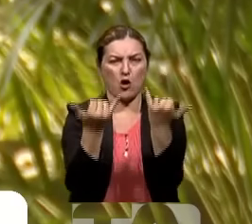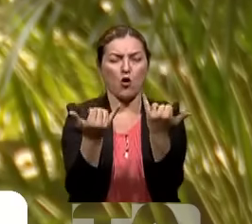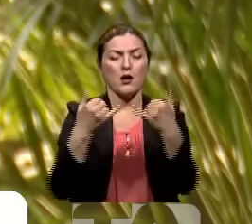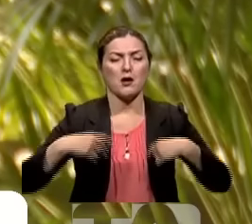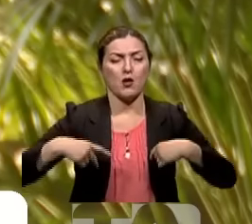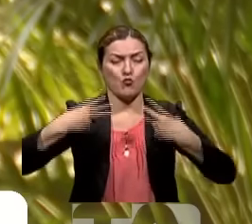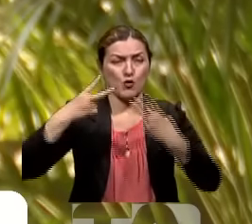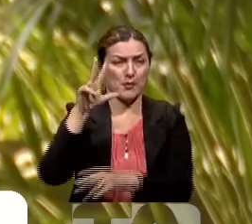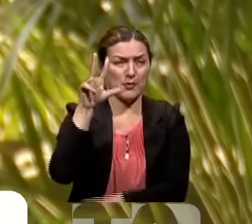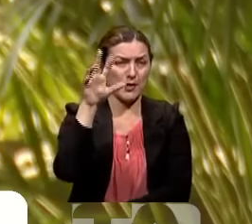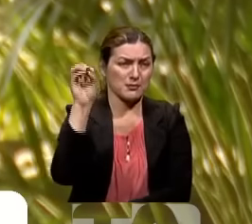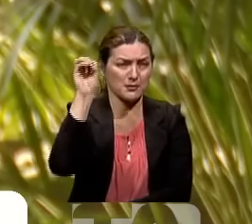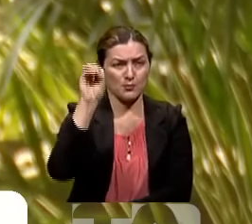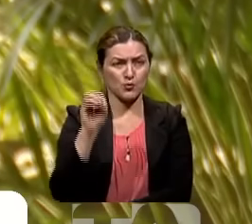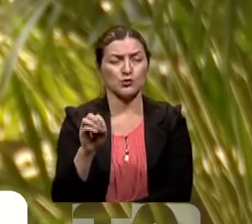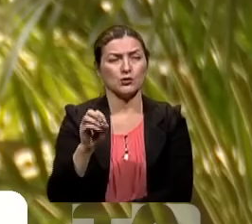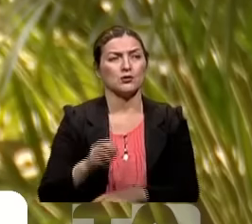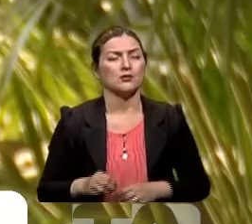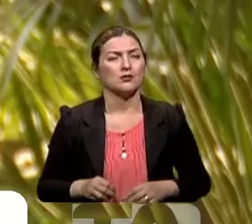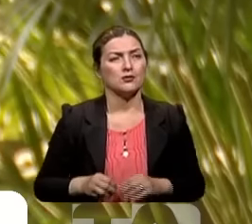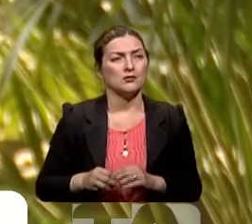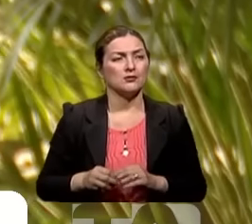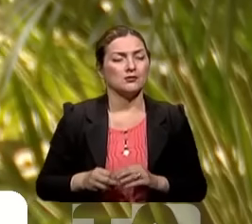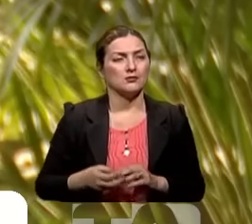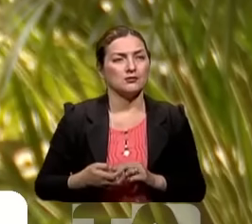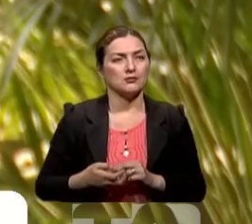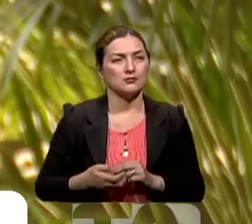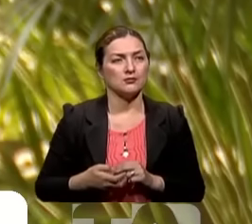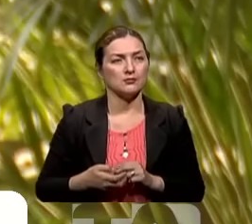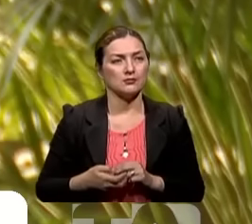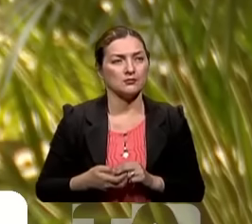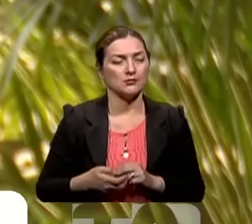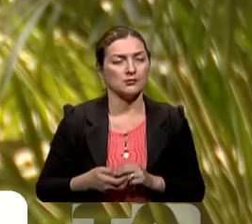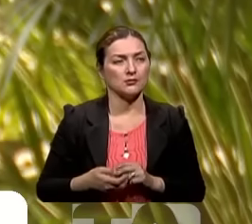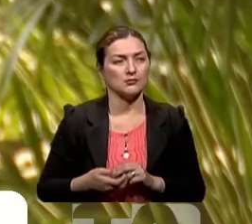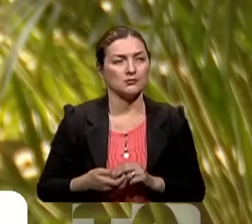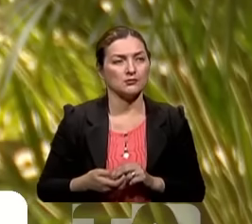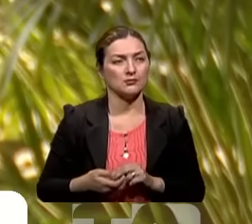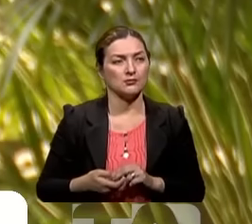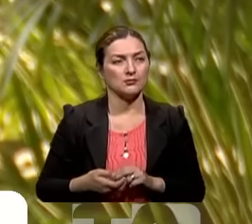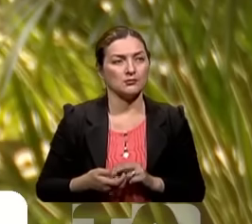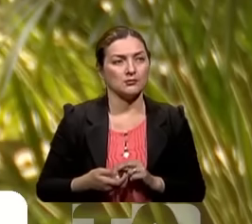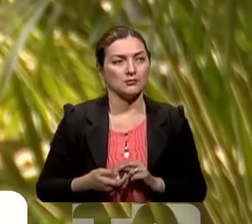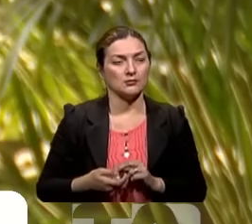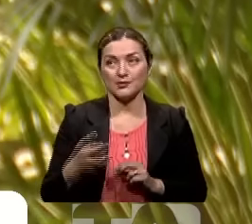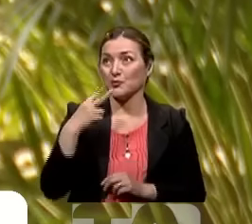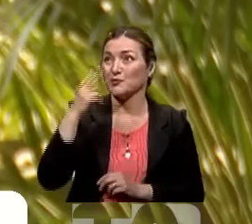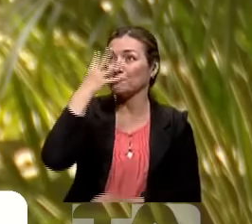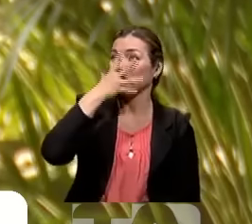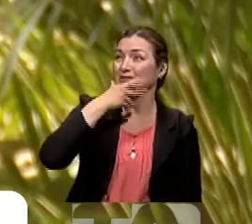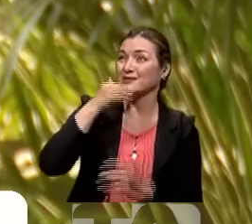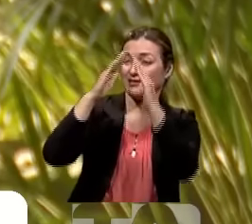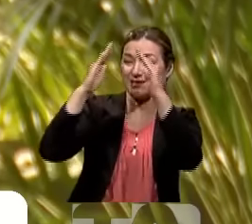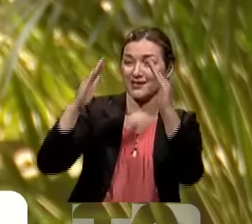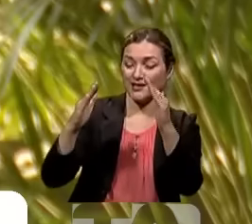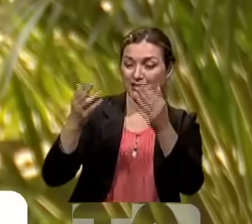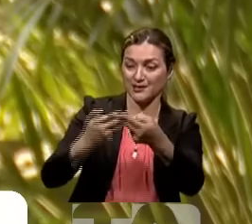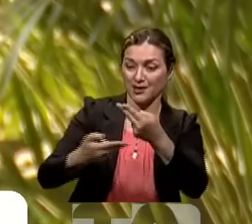que de la capacidad habitada del centro histórico está habitada. De hecho, cuando usted ve una casa maravillosa y abajo ve un